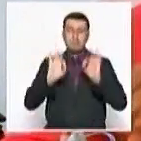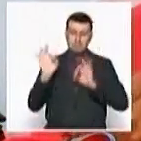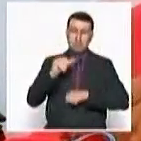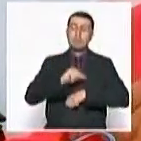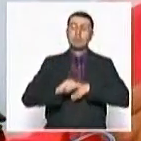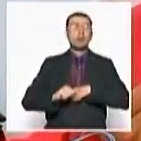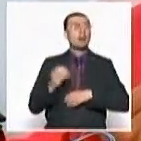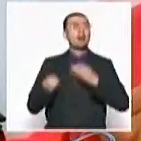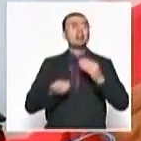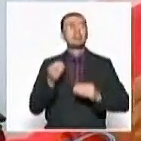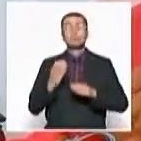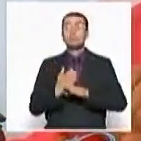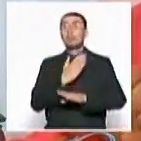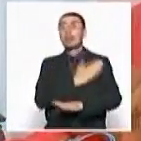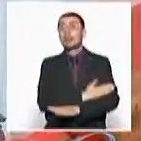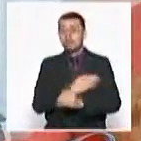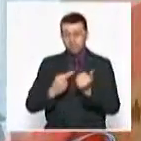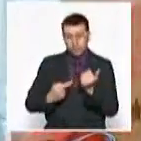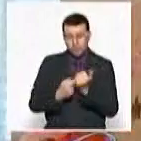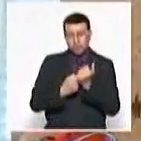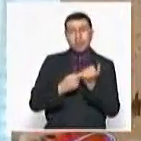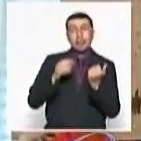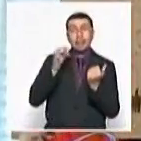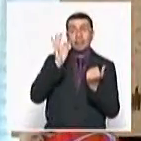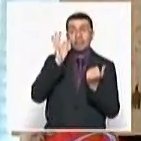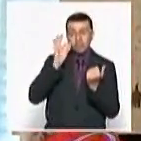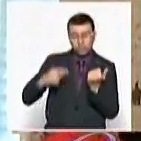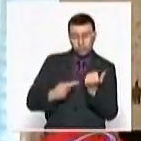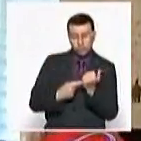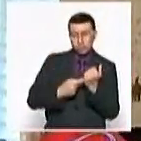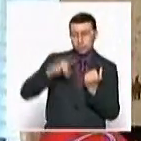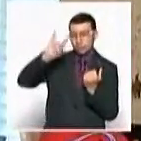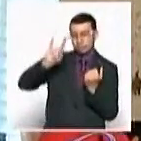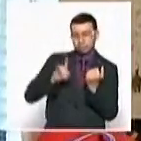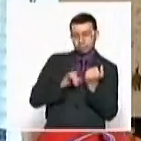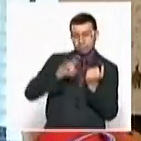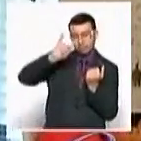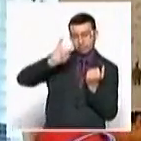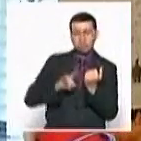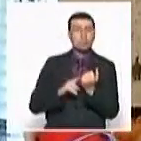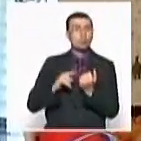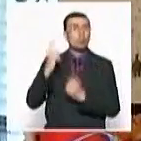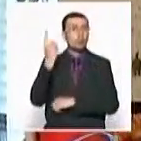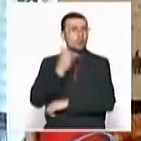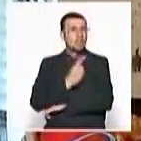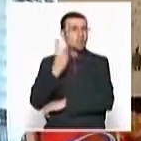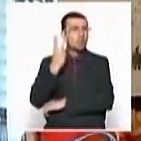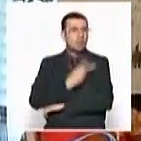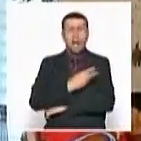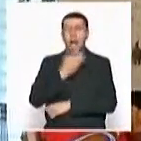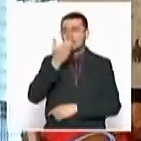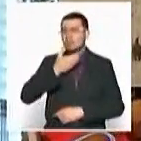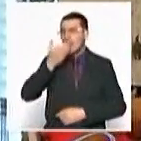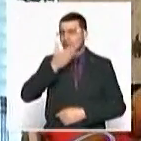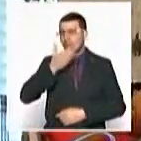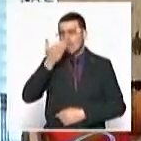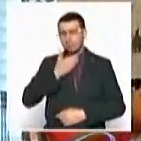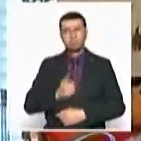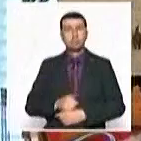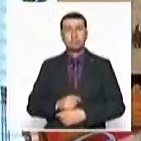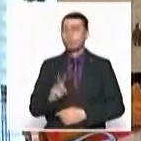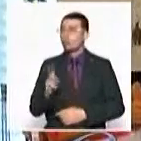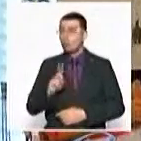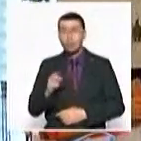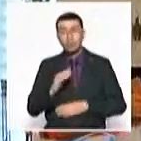Hágase unos enemas de café, haga una dieta de 2 o 3 días de fruta, no vaya a consumir nada de productos animales